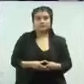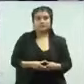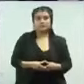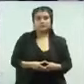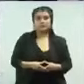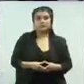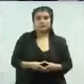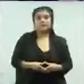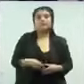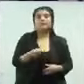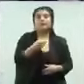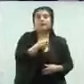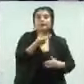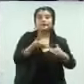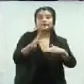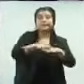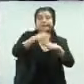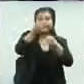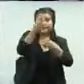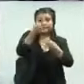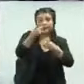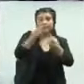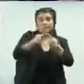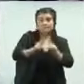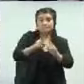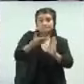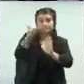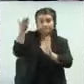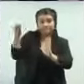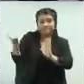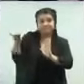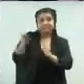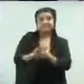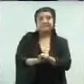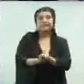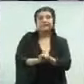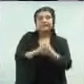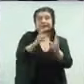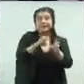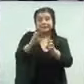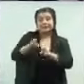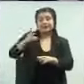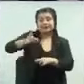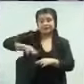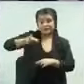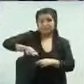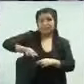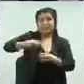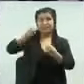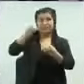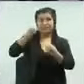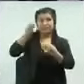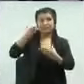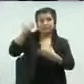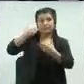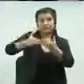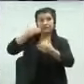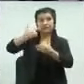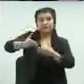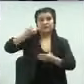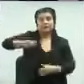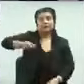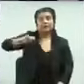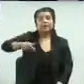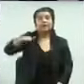más información, pero con el ánimo de darle la palabra a todos los miembros que han solicitado la palabra, toca escuchar al